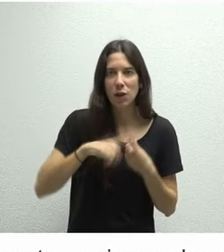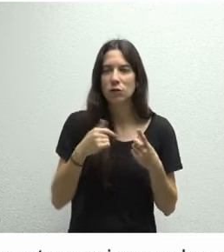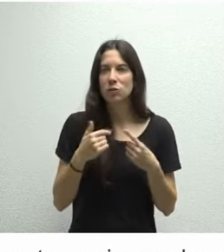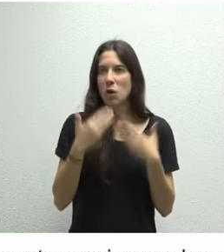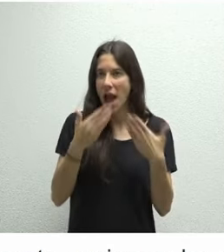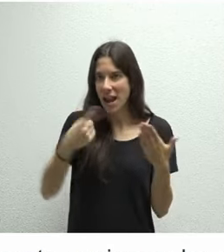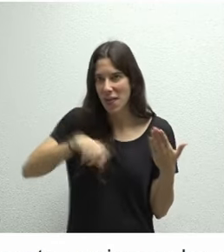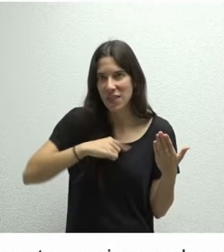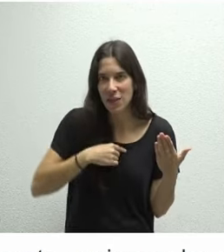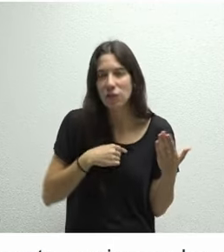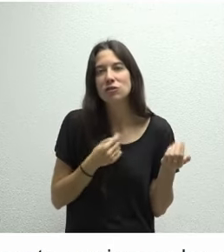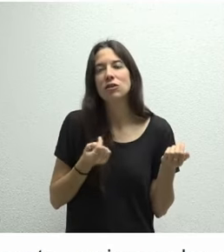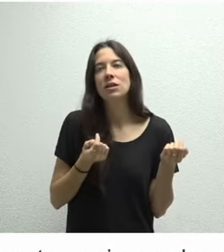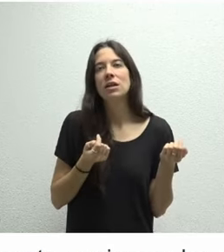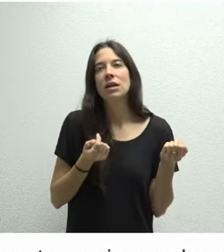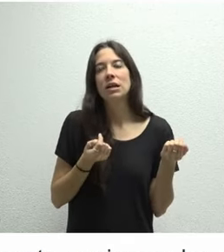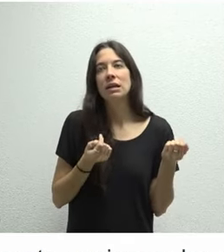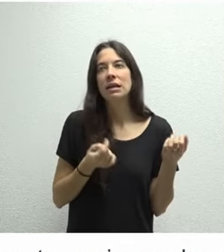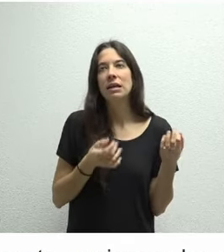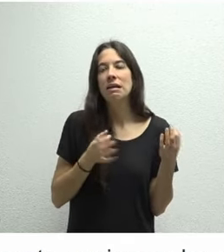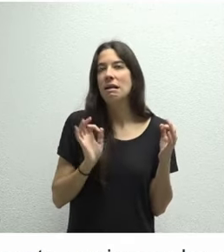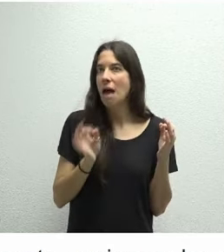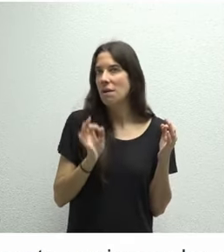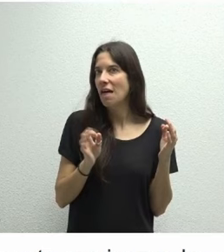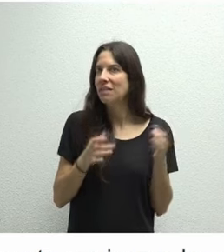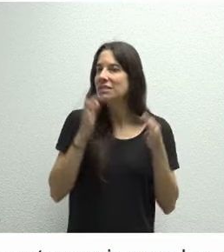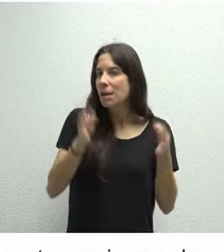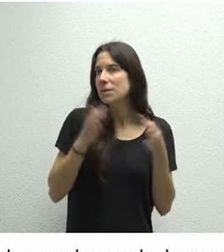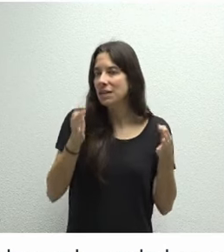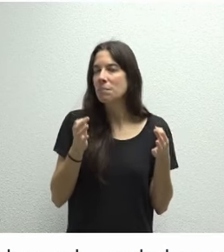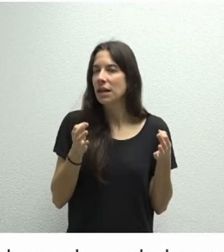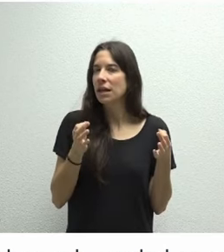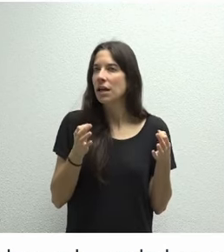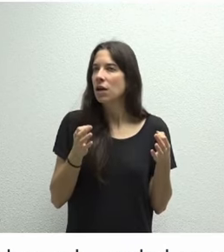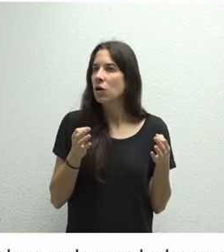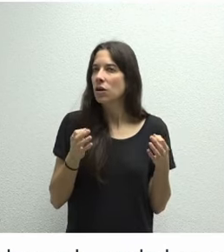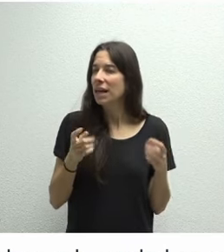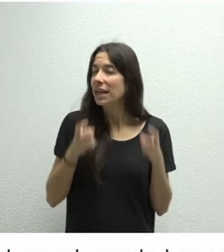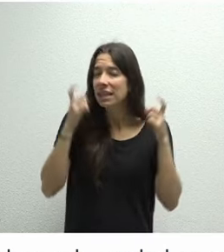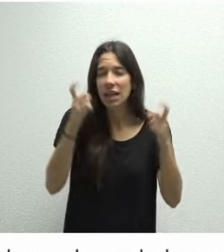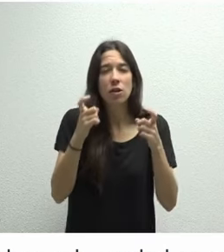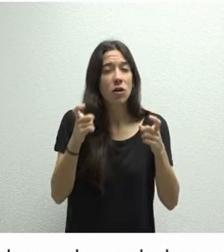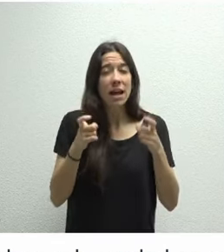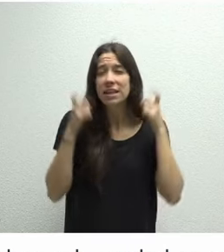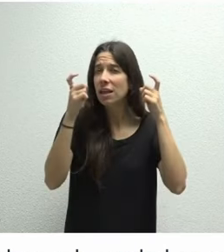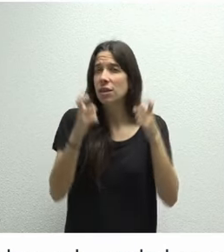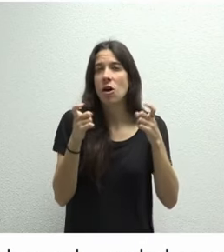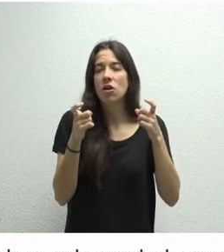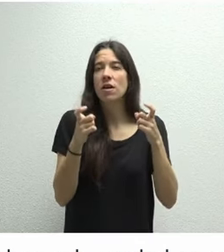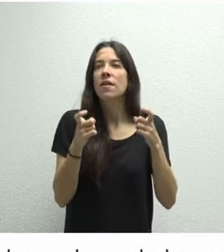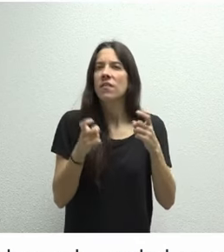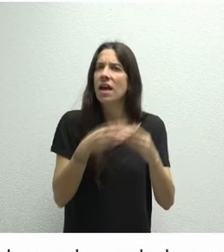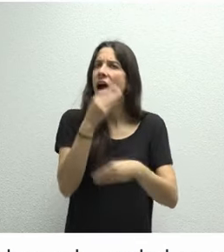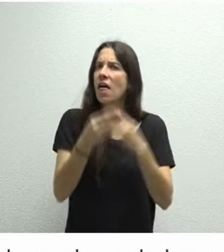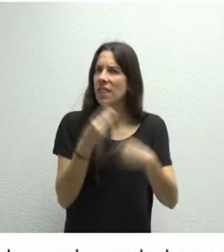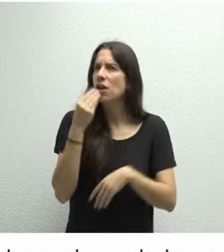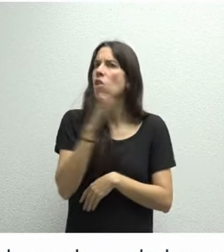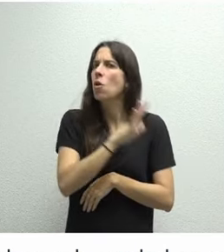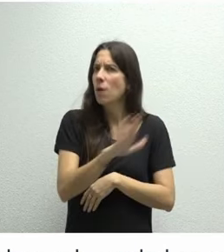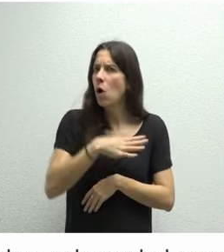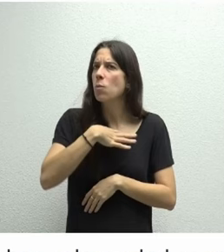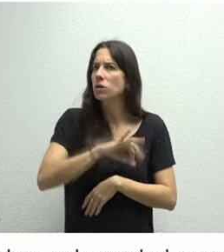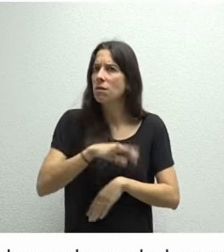Y la verdad siempre con con la intención con la sanísimo intención de hacer lo mejor